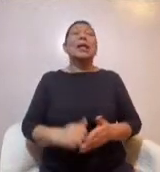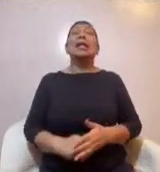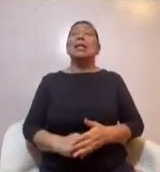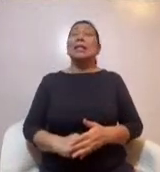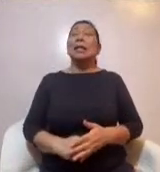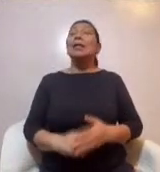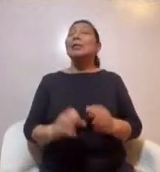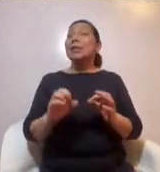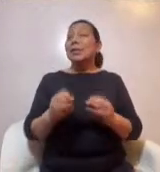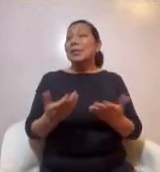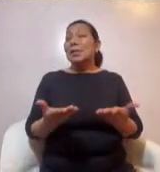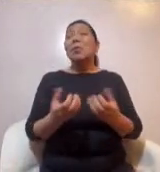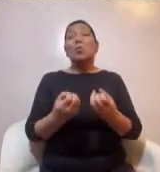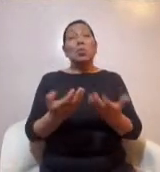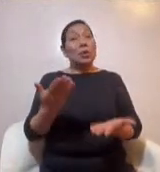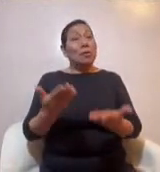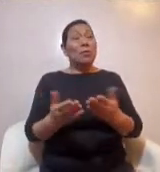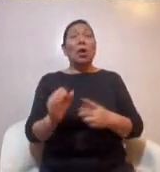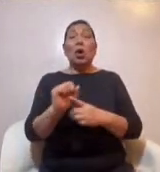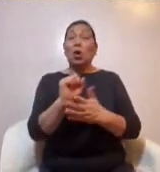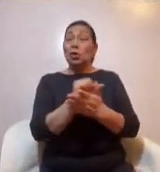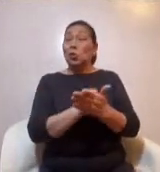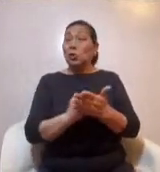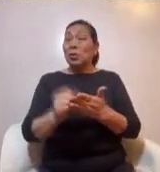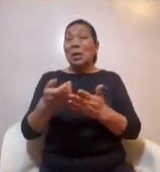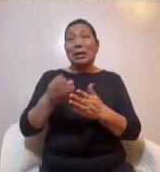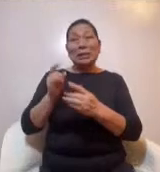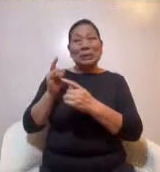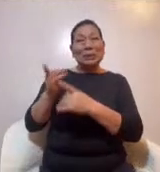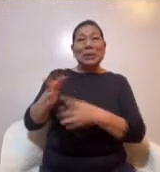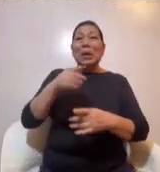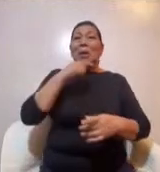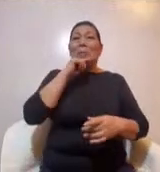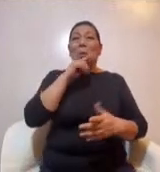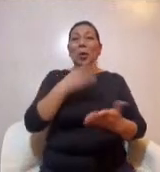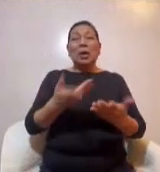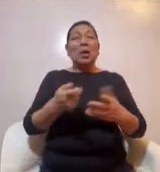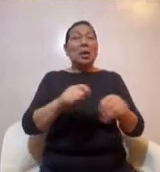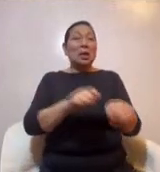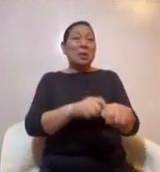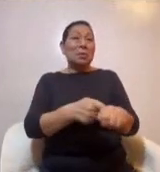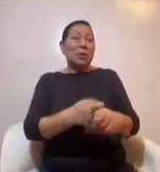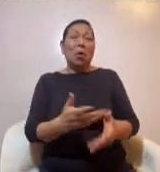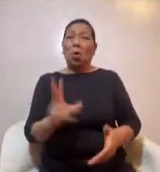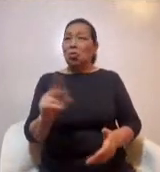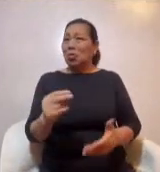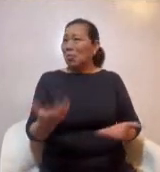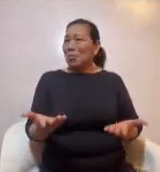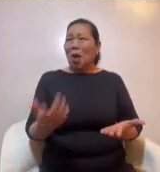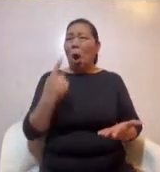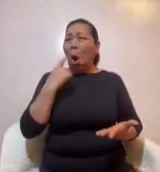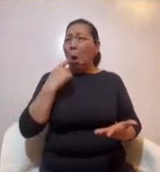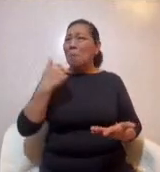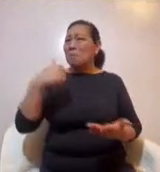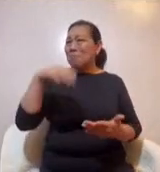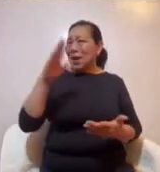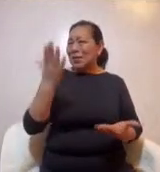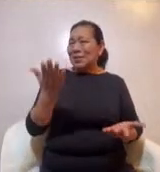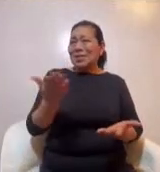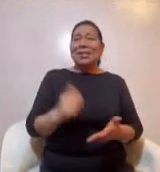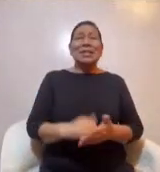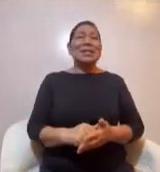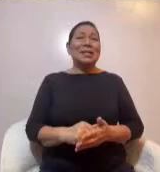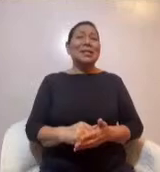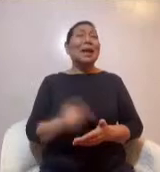se refiere a que efectivamente muchas veces la sociedad recrimina más a la mujer que ejerce la prostitución y no tanto al varón